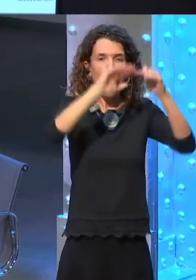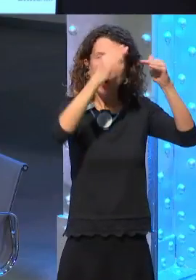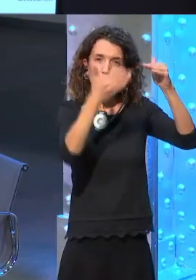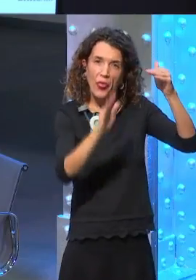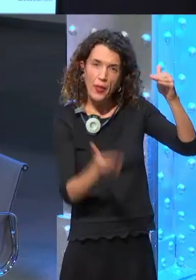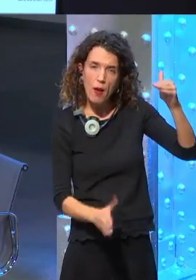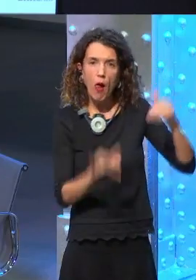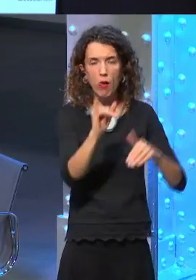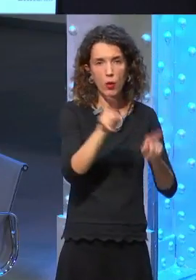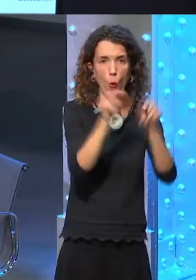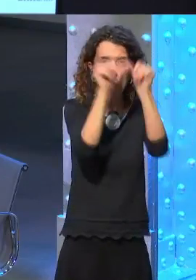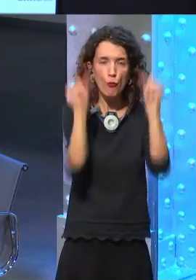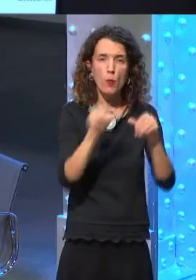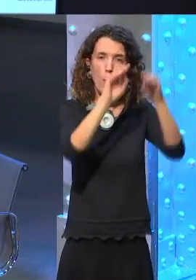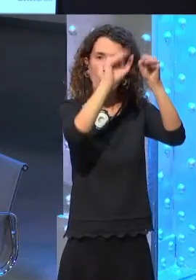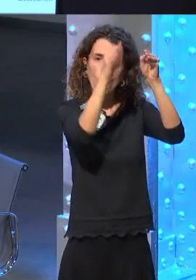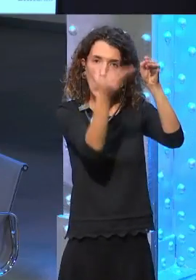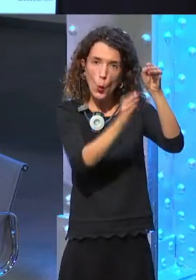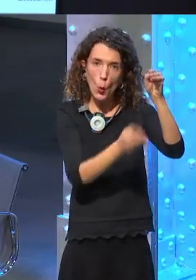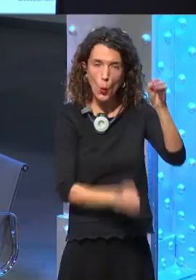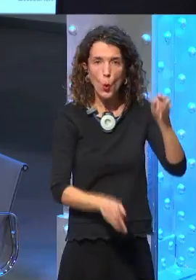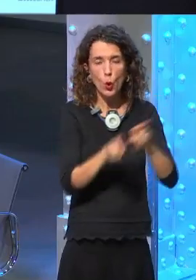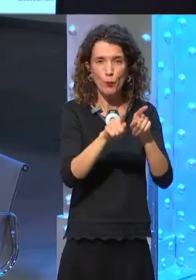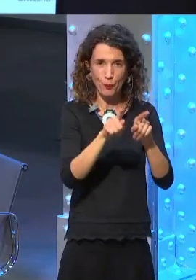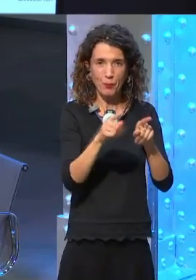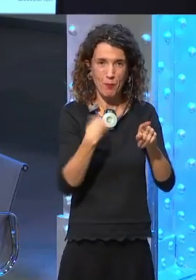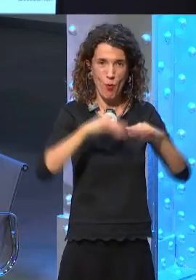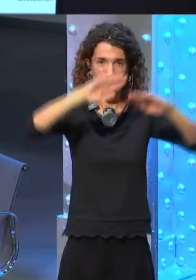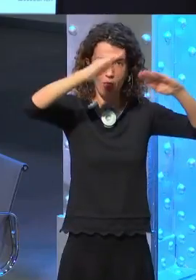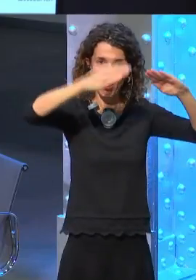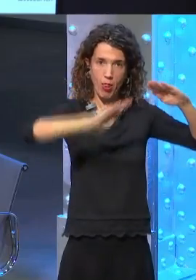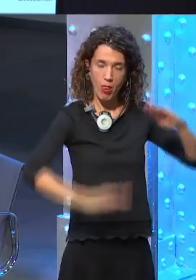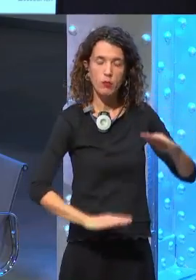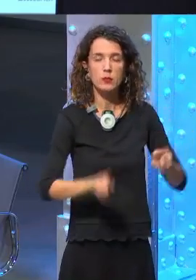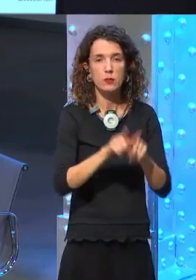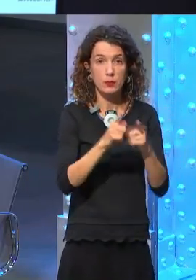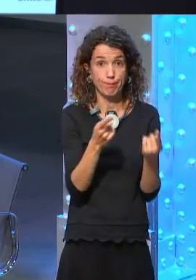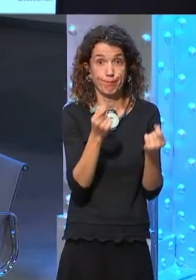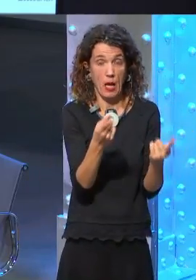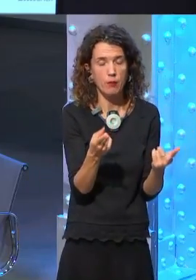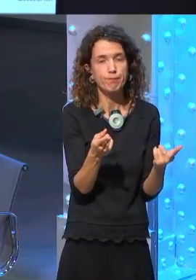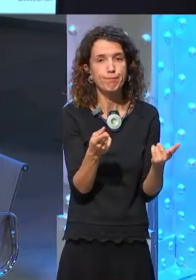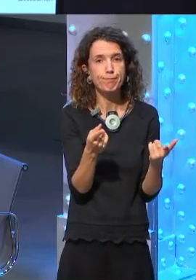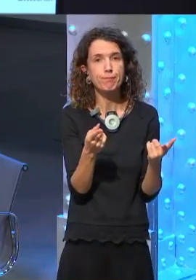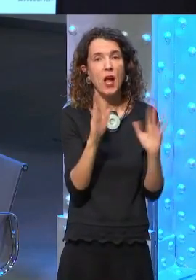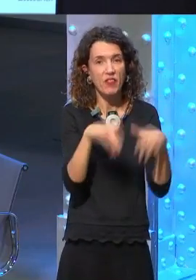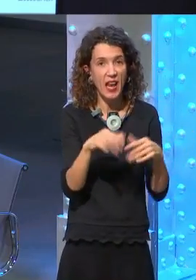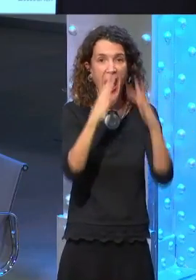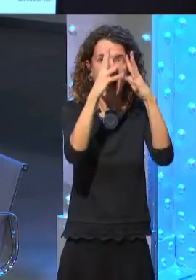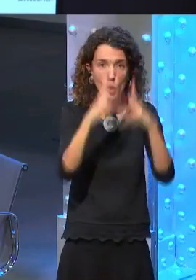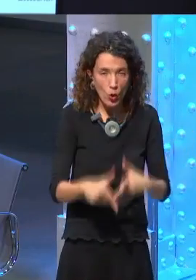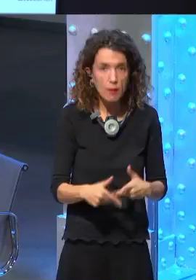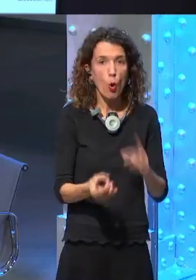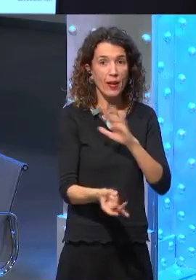oscila y tiene una forma curvada. Con estas oscilaciones diseñamos la lógica, las reglas y el algoritmo,